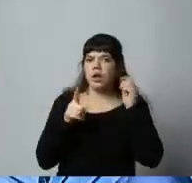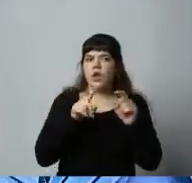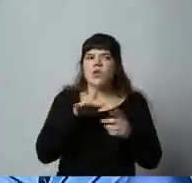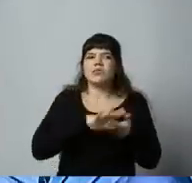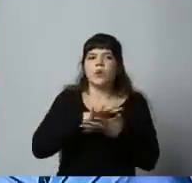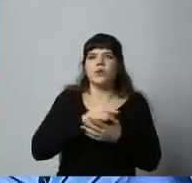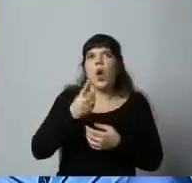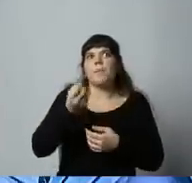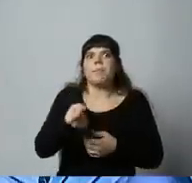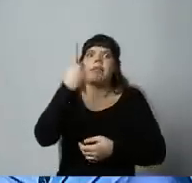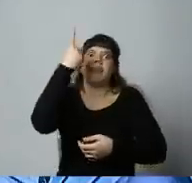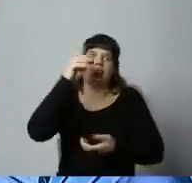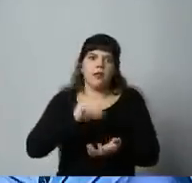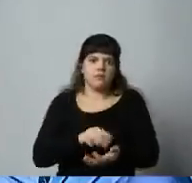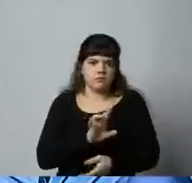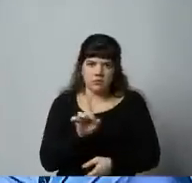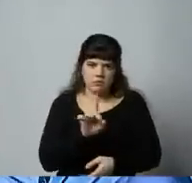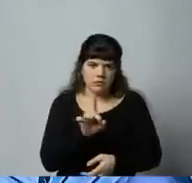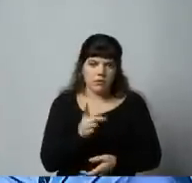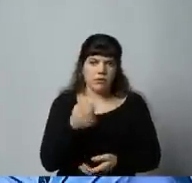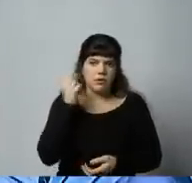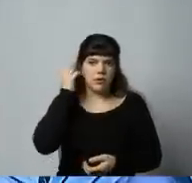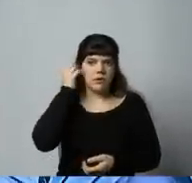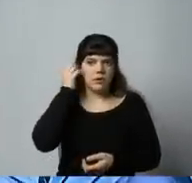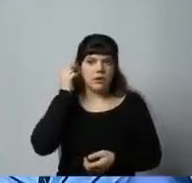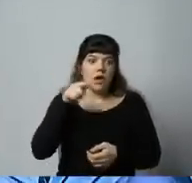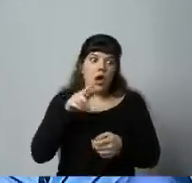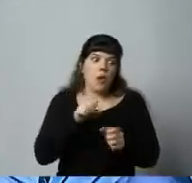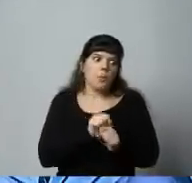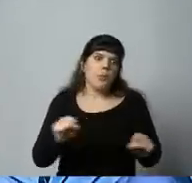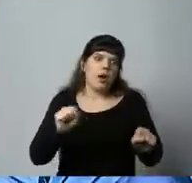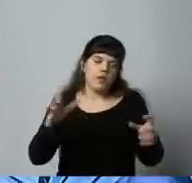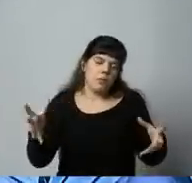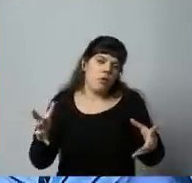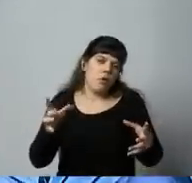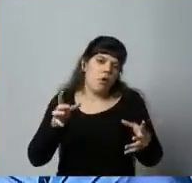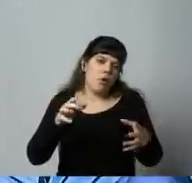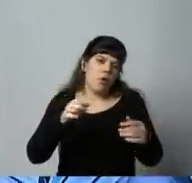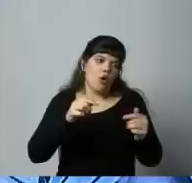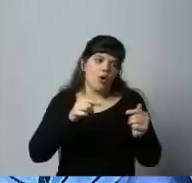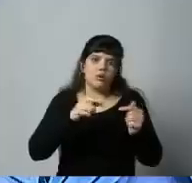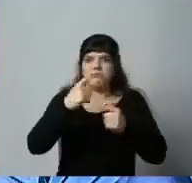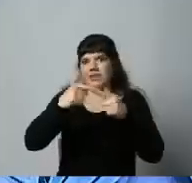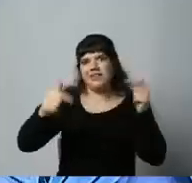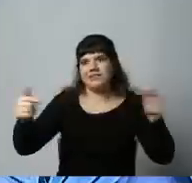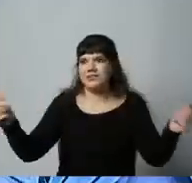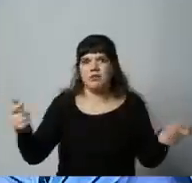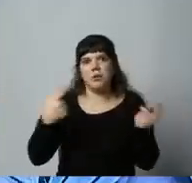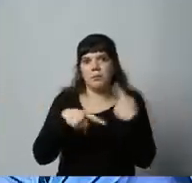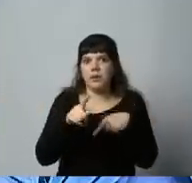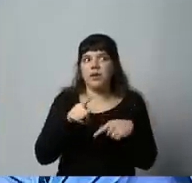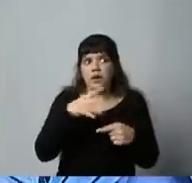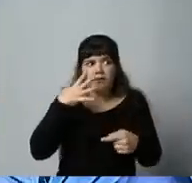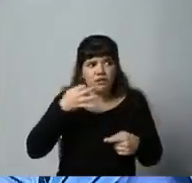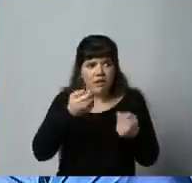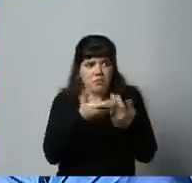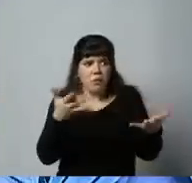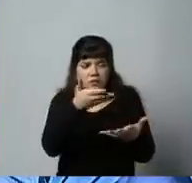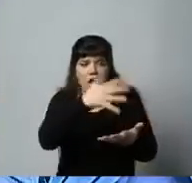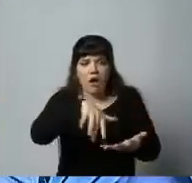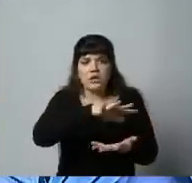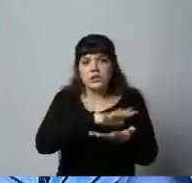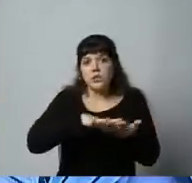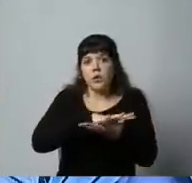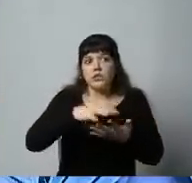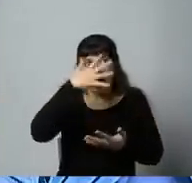aislado soy consciente de que lo que digo puede como meter en la misma bolsa un montón de gente que no tiene las mismas prácticas pero Es evidente que hay establecimientos